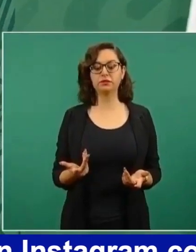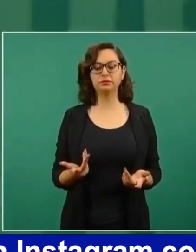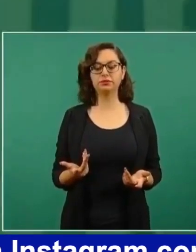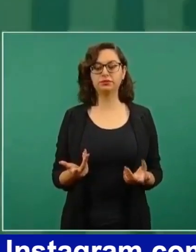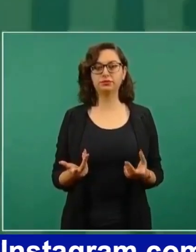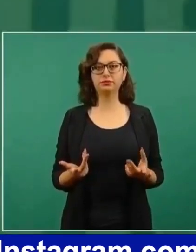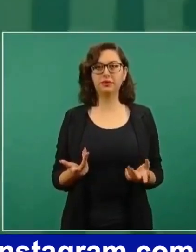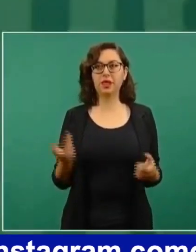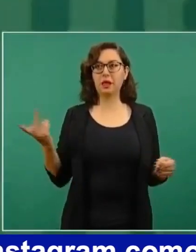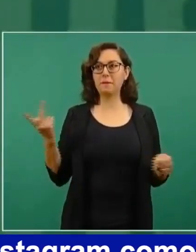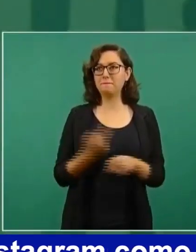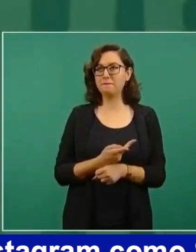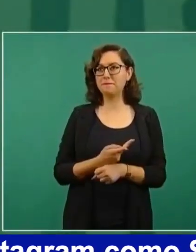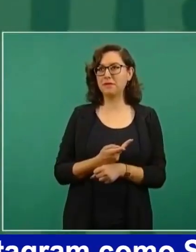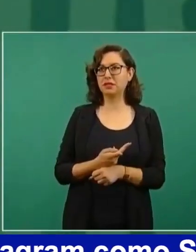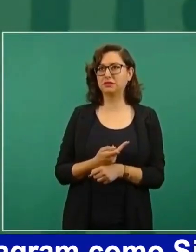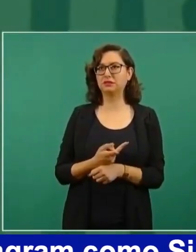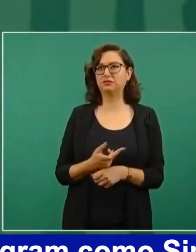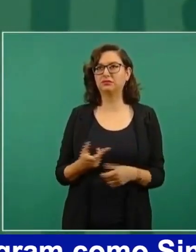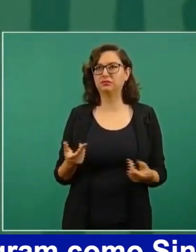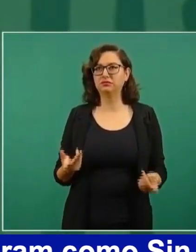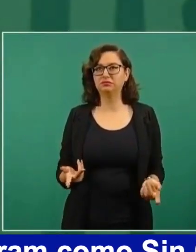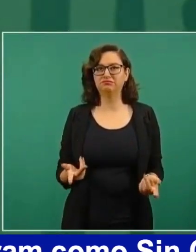esa desigualdad